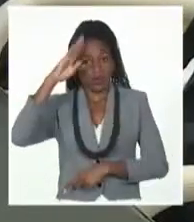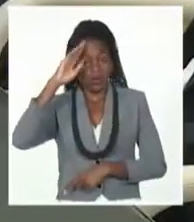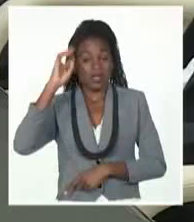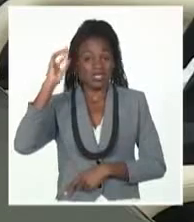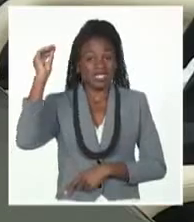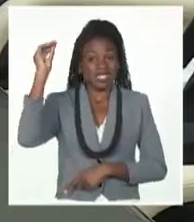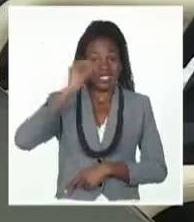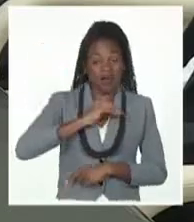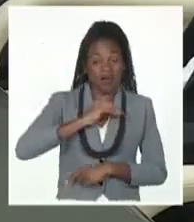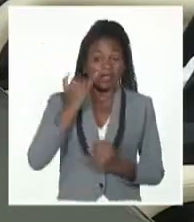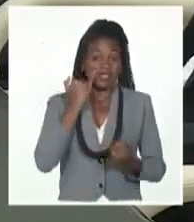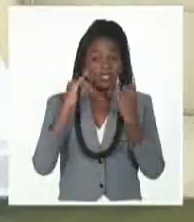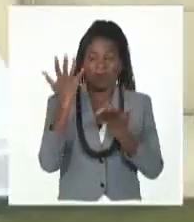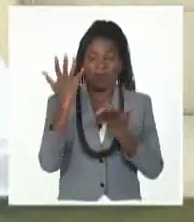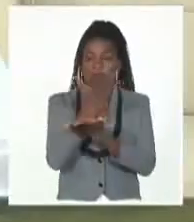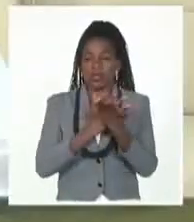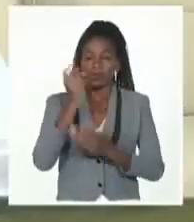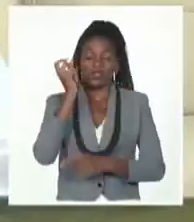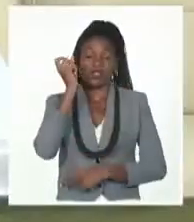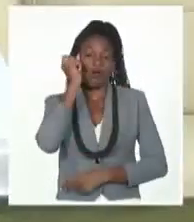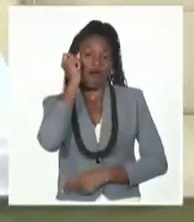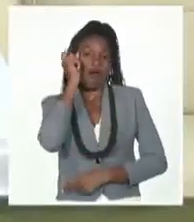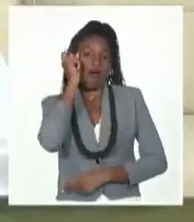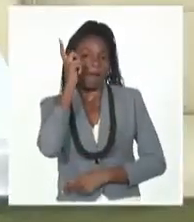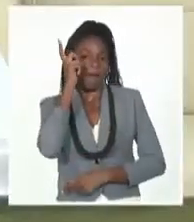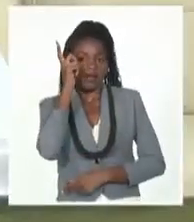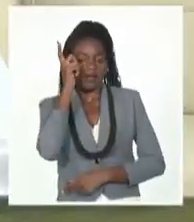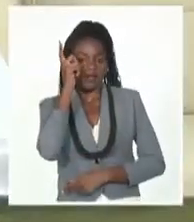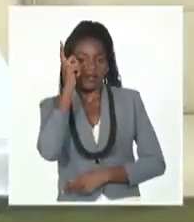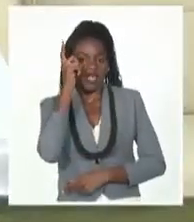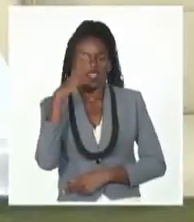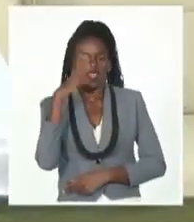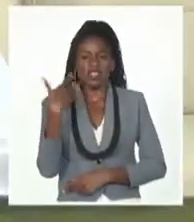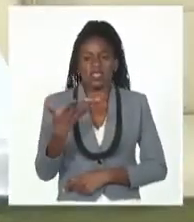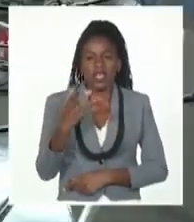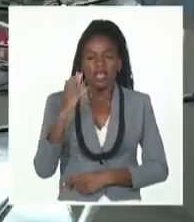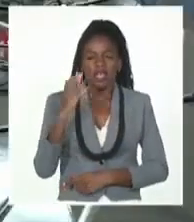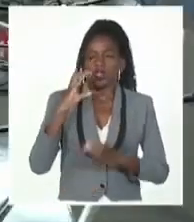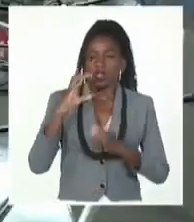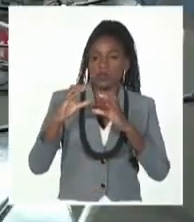particular intercambiar experiencias en los campos de la comunicación, la